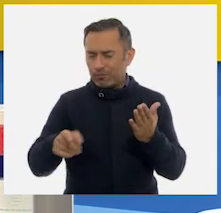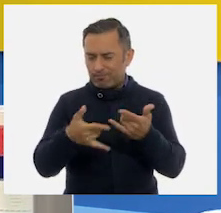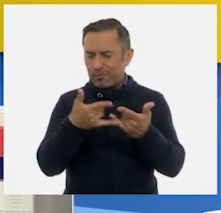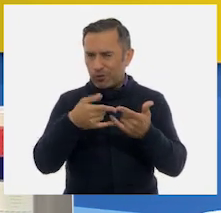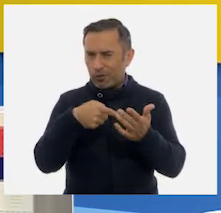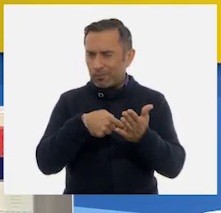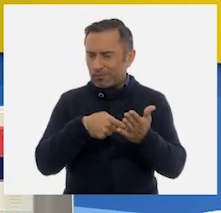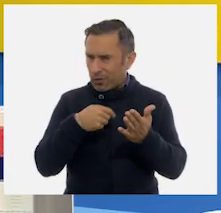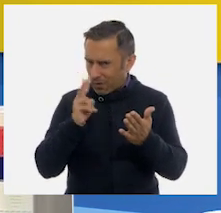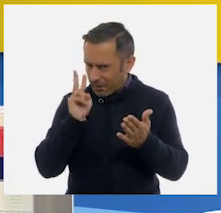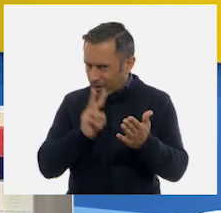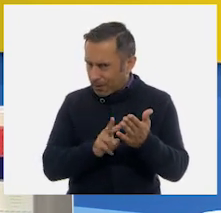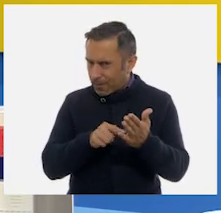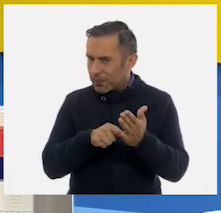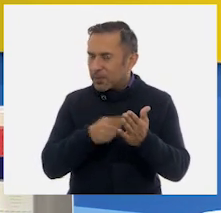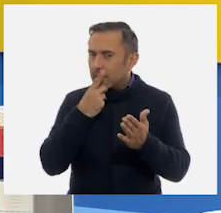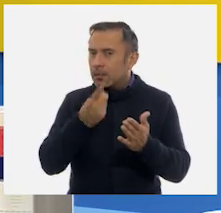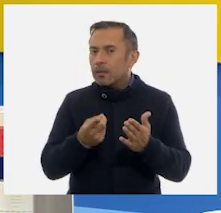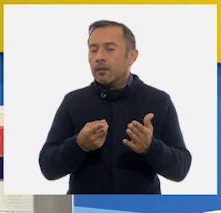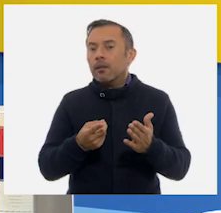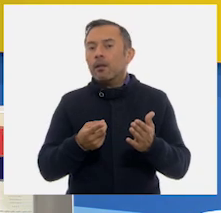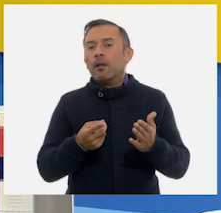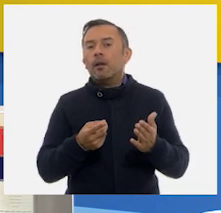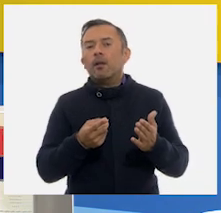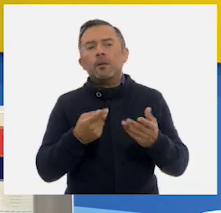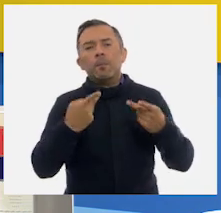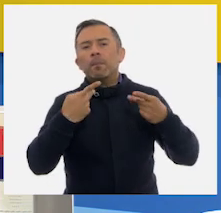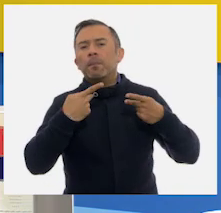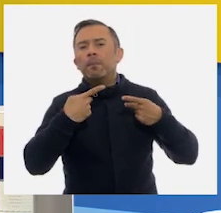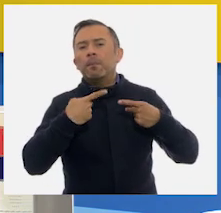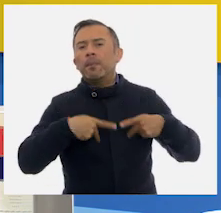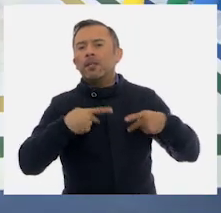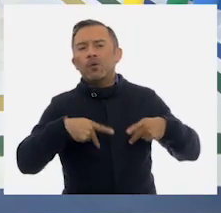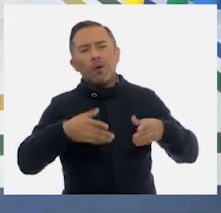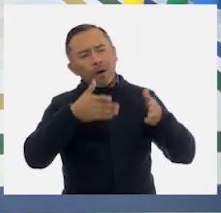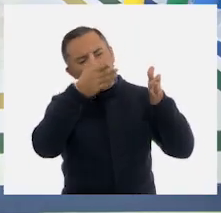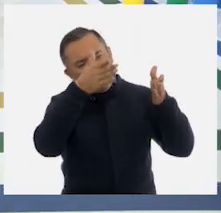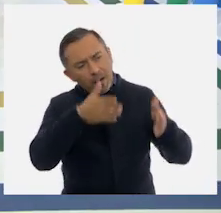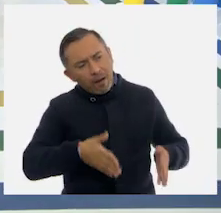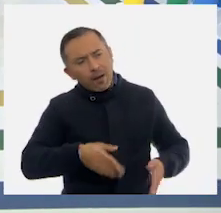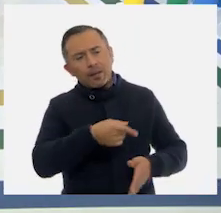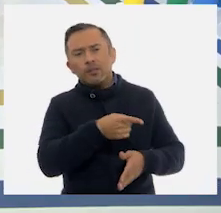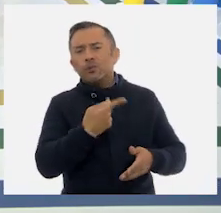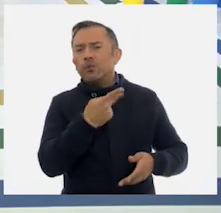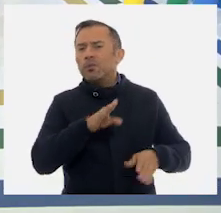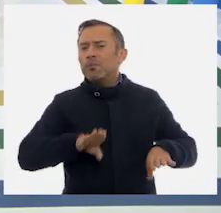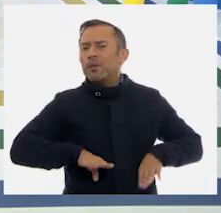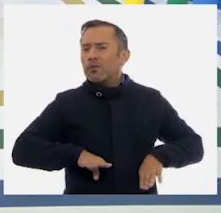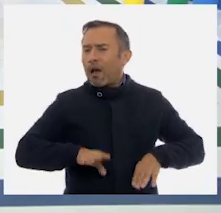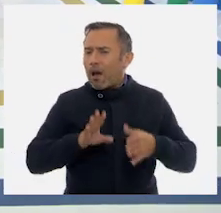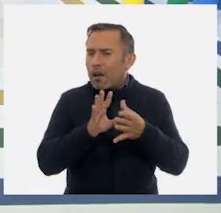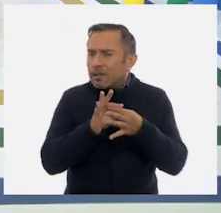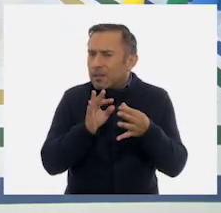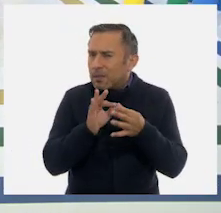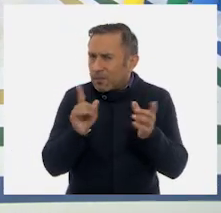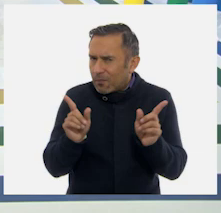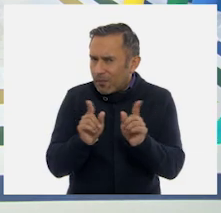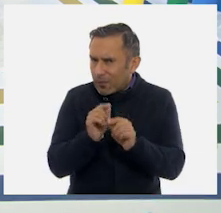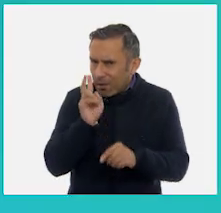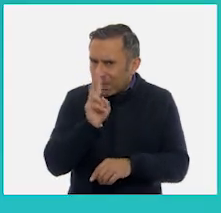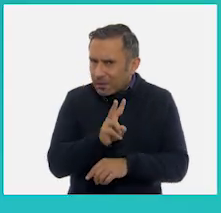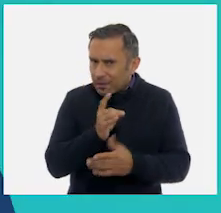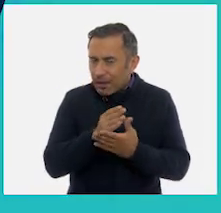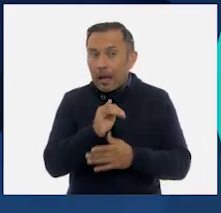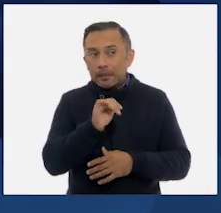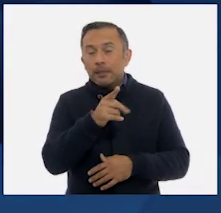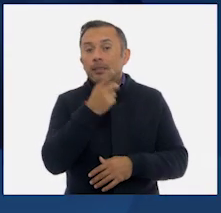una descripción breve sobre el físico y la personalidad de Pancho Villa? Sí, claro que me fijé. Lo describen de su